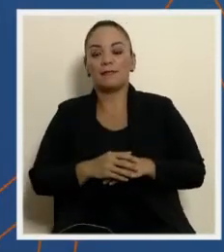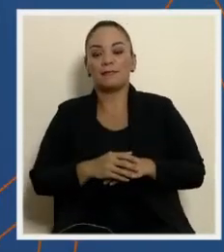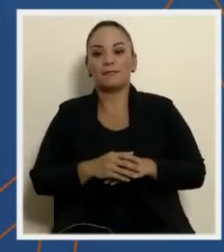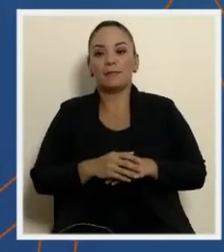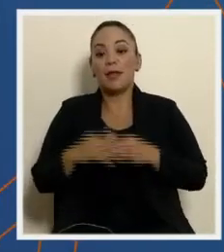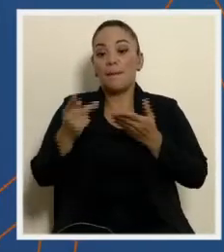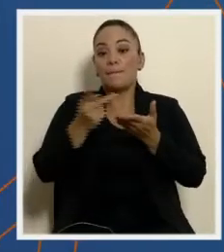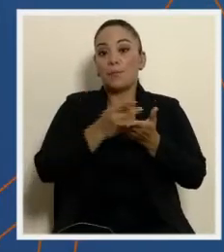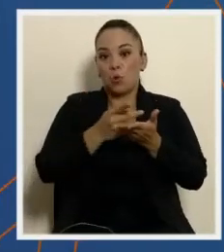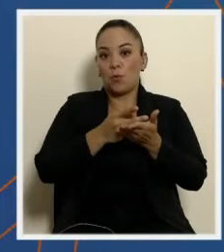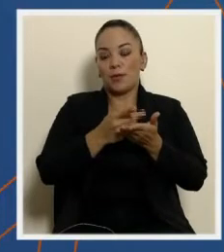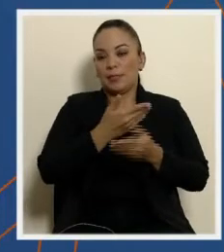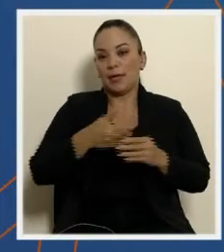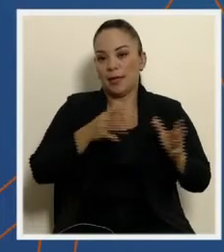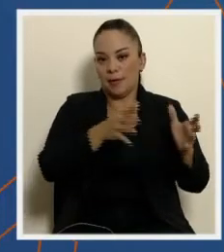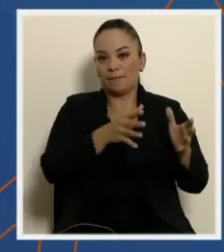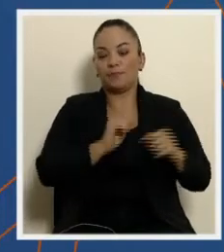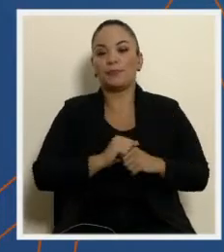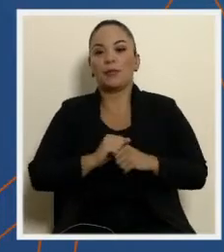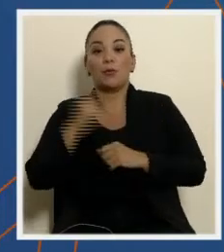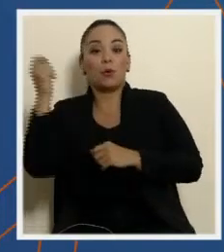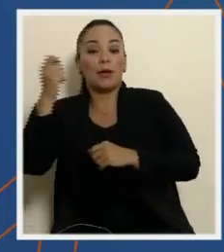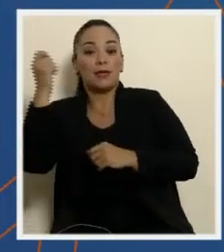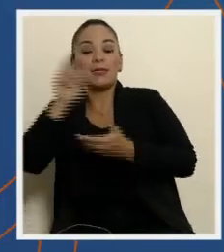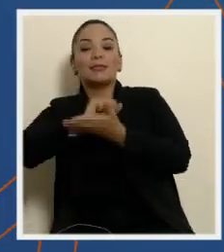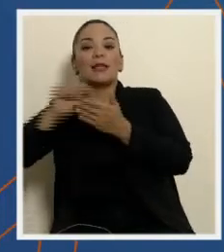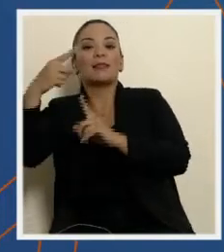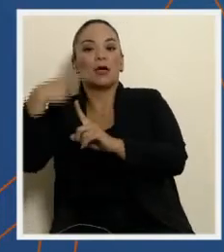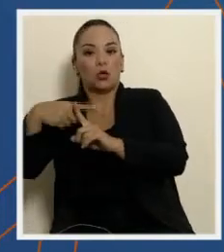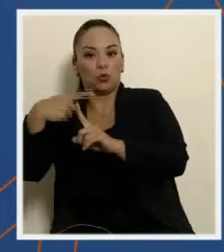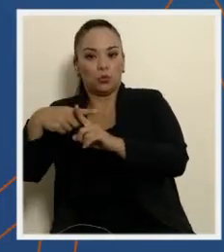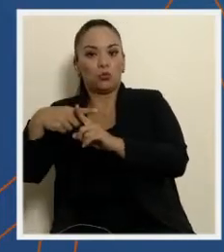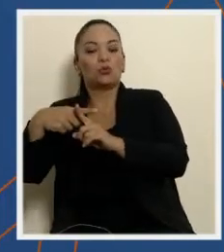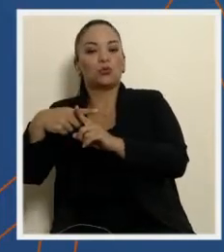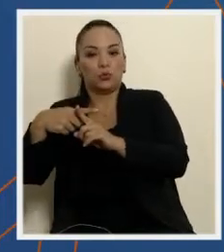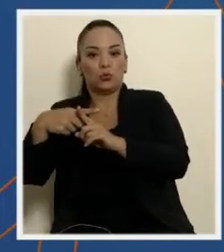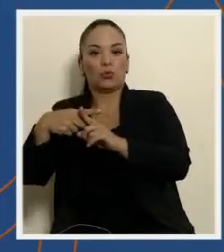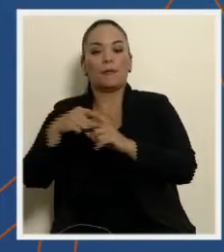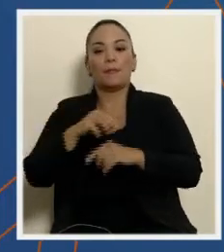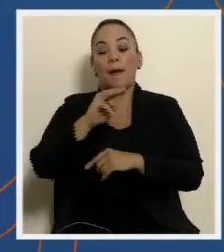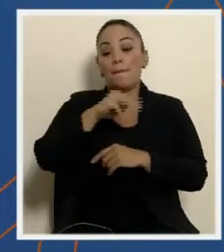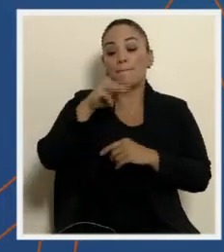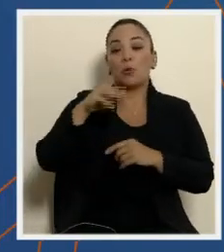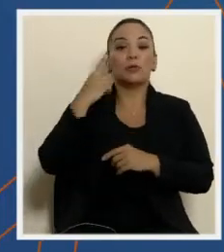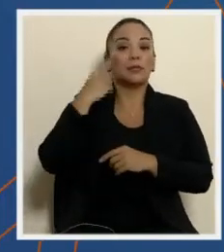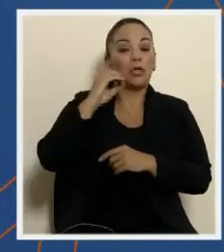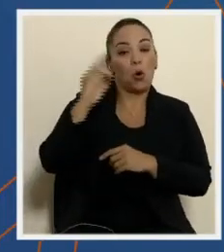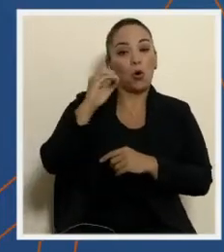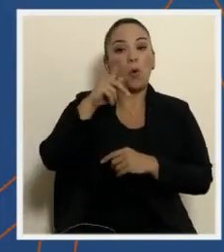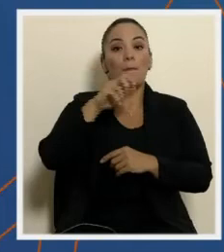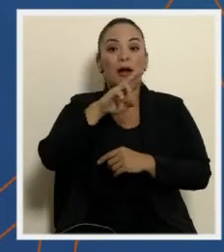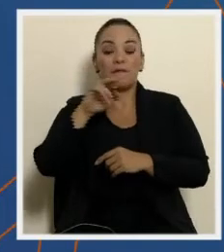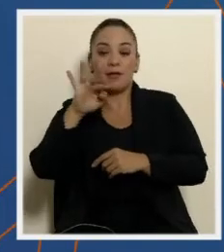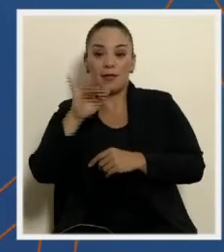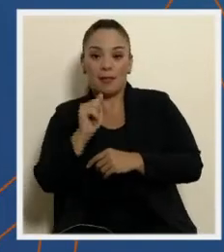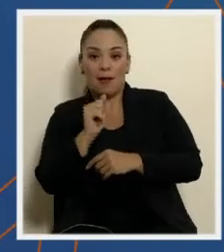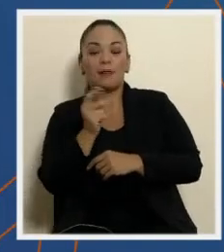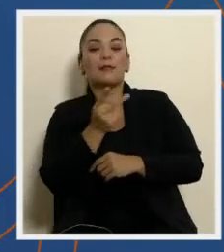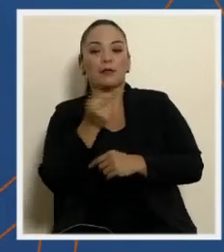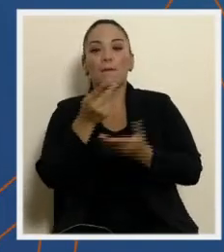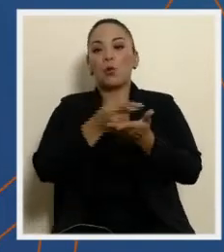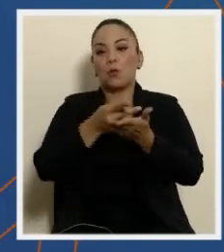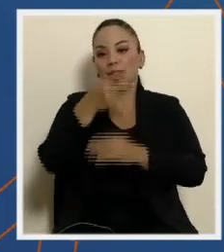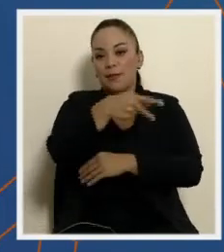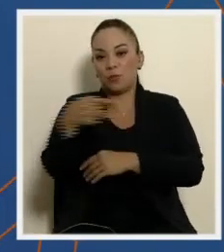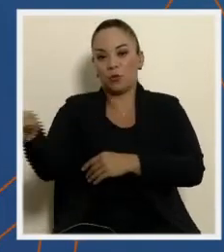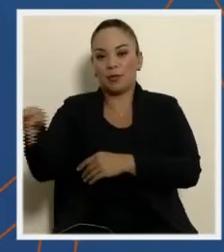la provincia de Heredia, Santa Cruz en la provincia de Guanacaste y Montes de Oro y Parrita en la provincia de